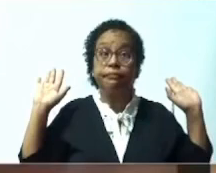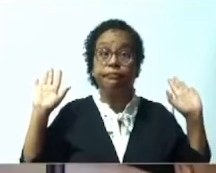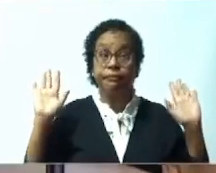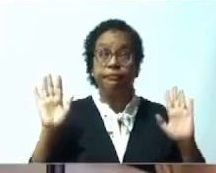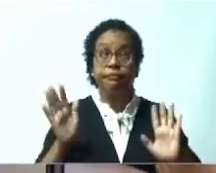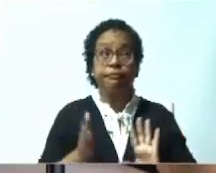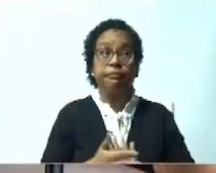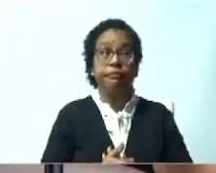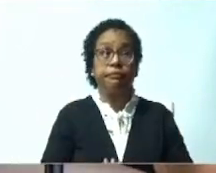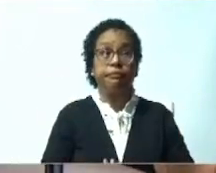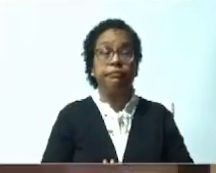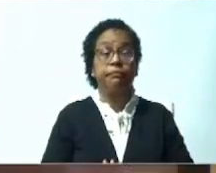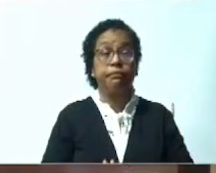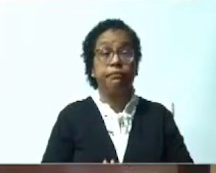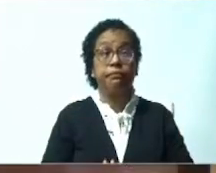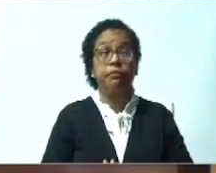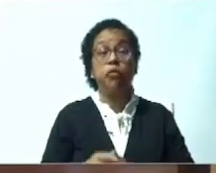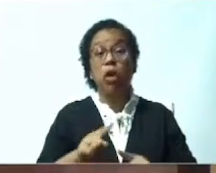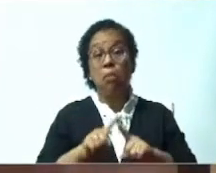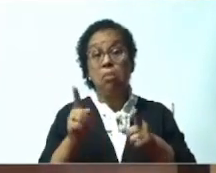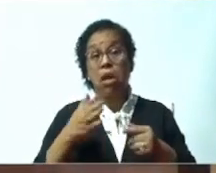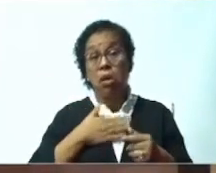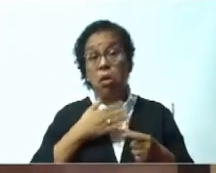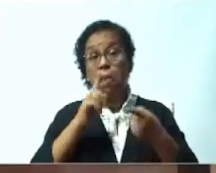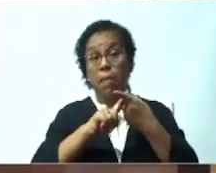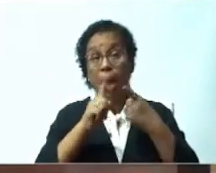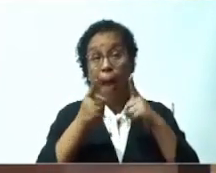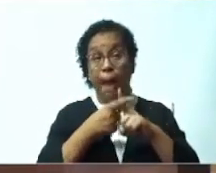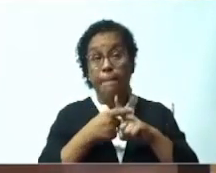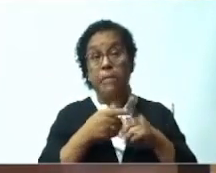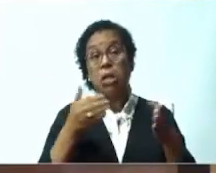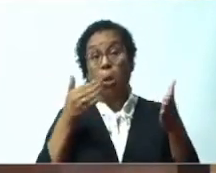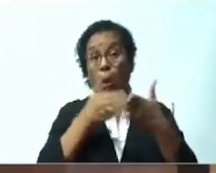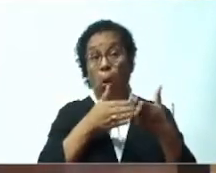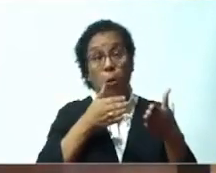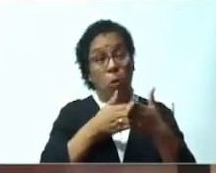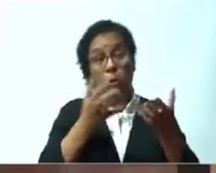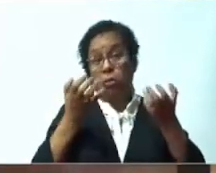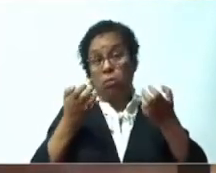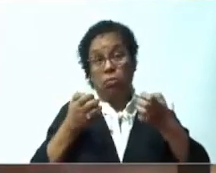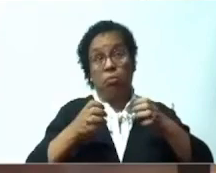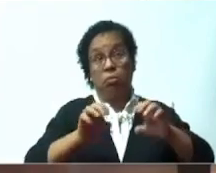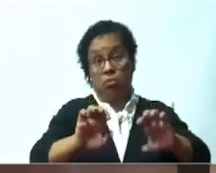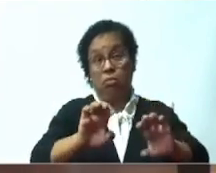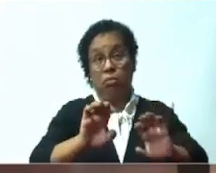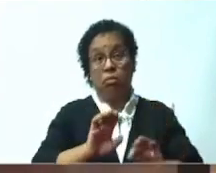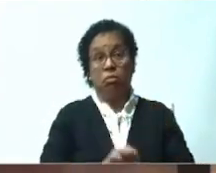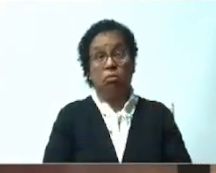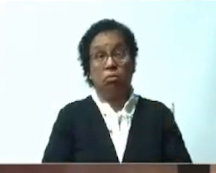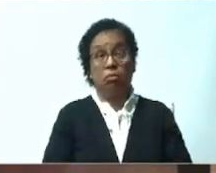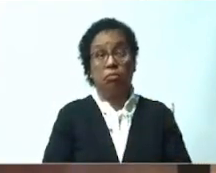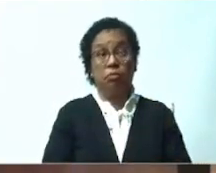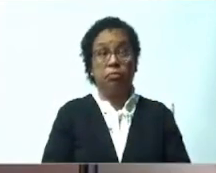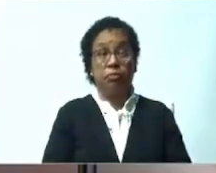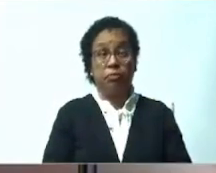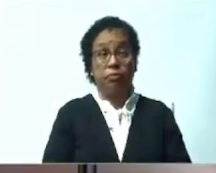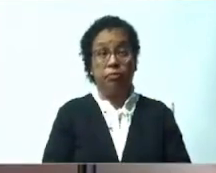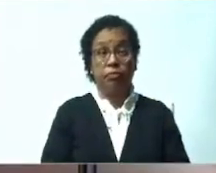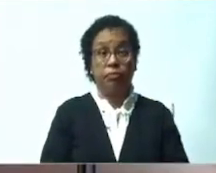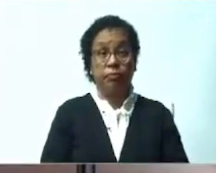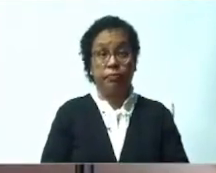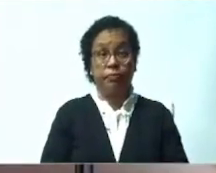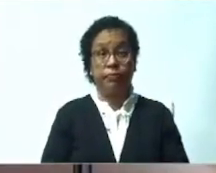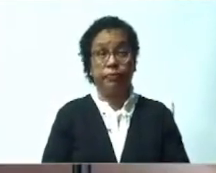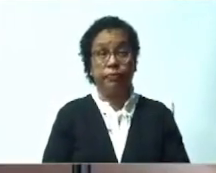Gracias, presidente. Pero mis amigos de la oposición no quieren, entonces, bueno, tengo que actuar así. Gracias, presidente.